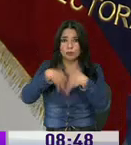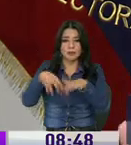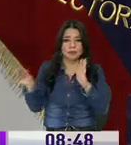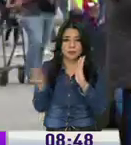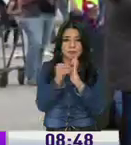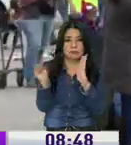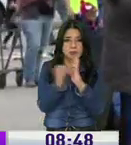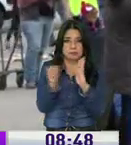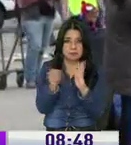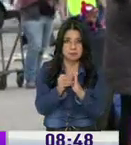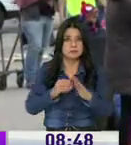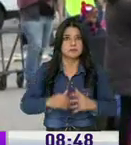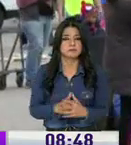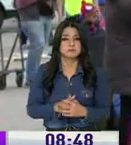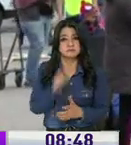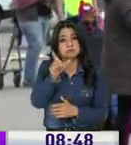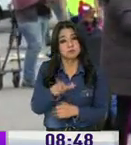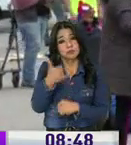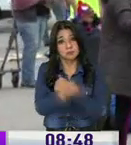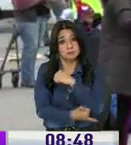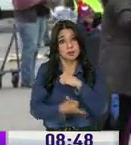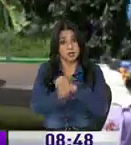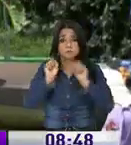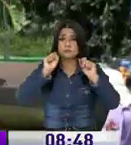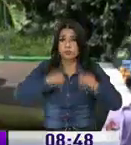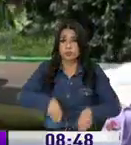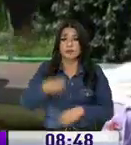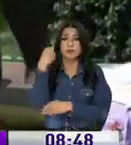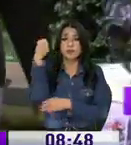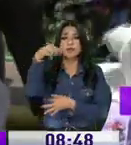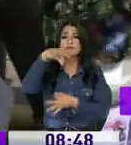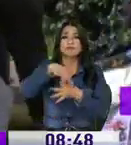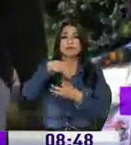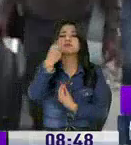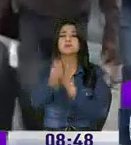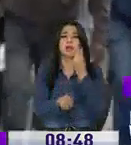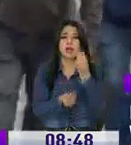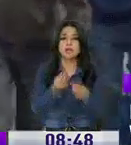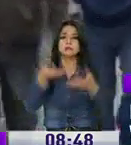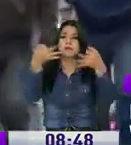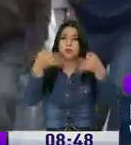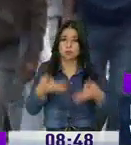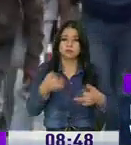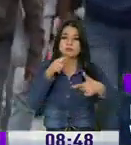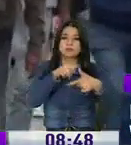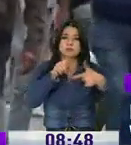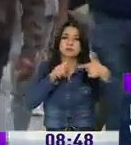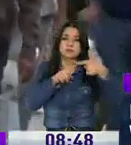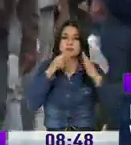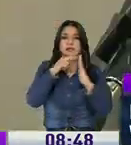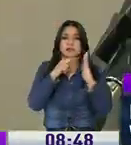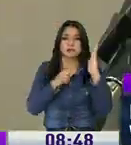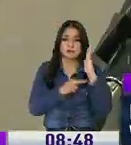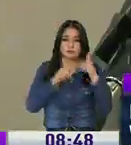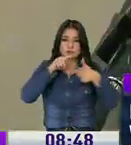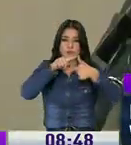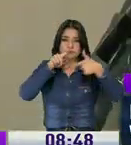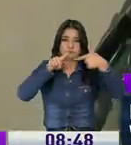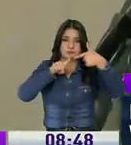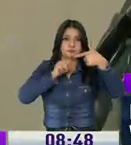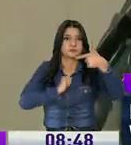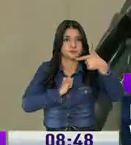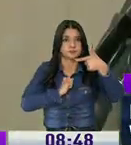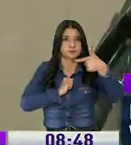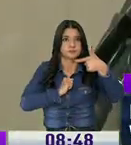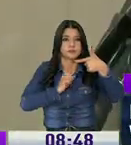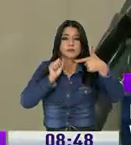incorporaba. Pues para que un extranjero pueda ejercer su derecho al voto, tiene que cumplir con dos requisitos indispensables. La facilidad para